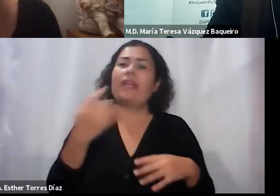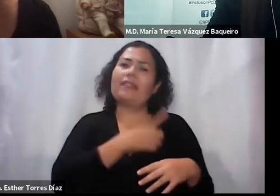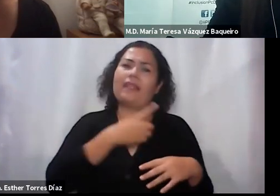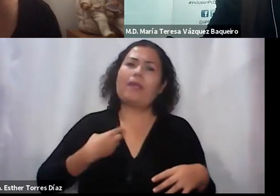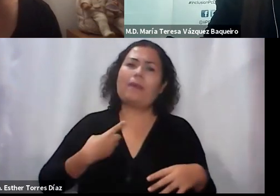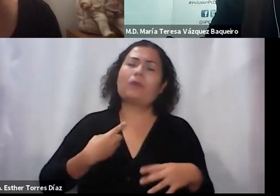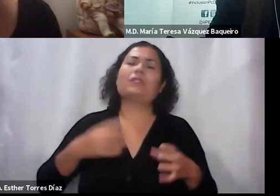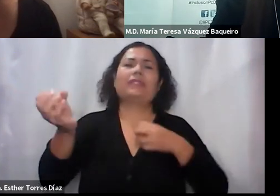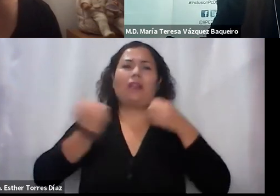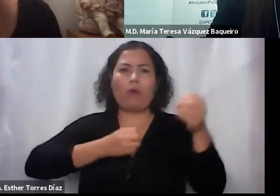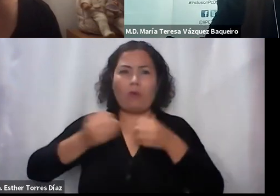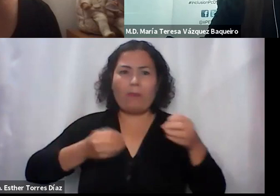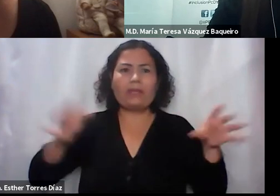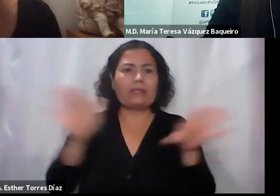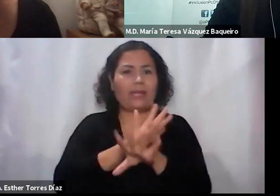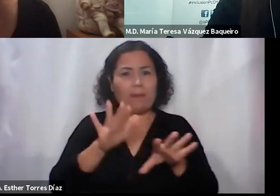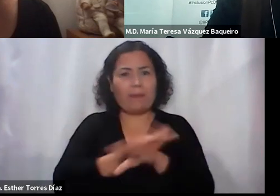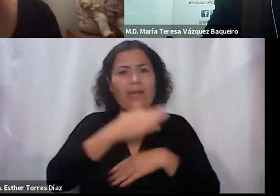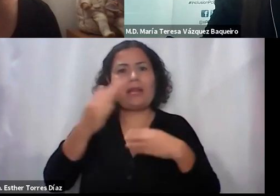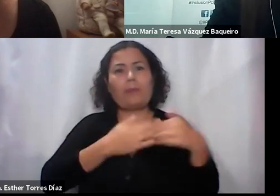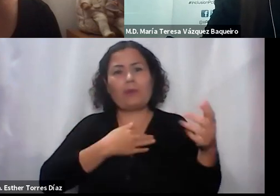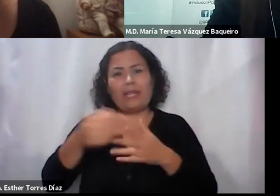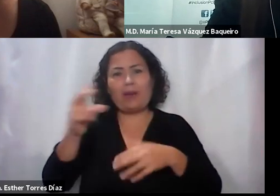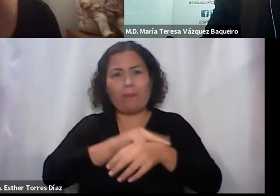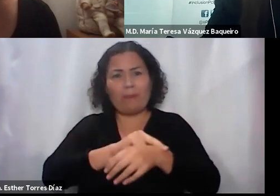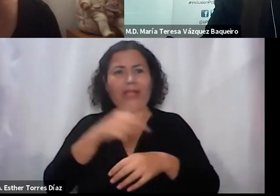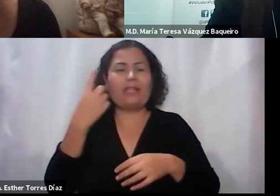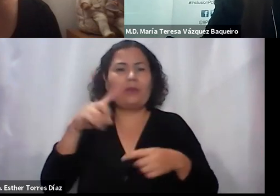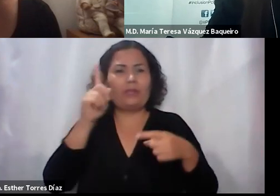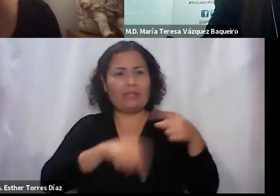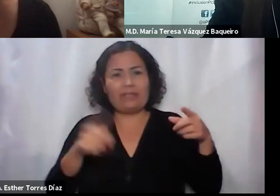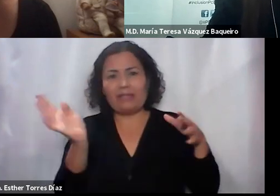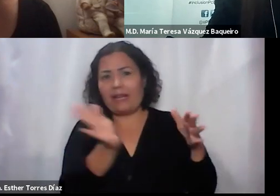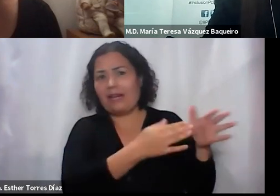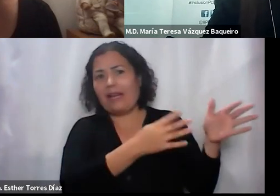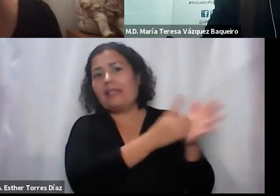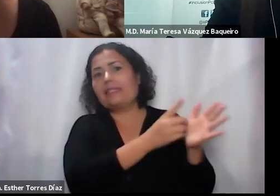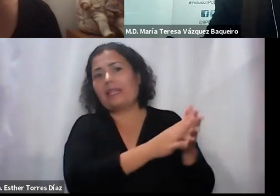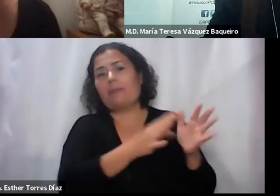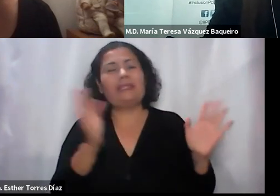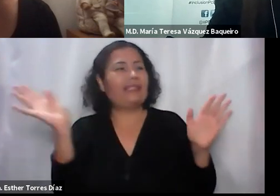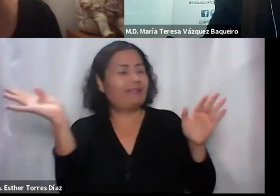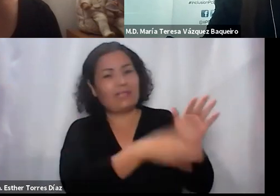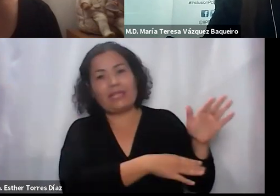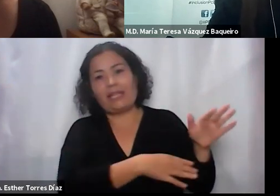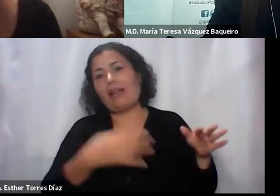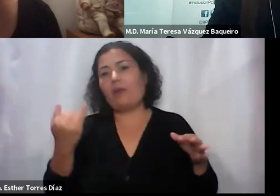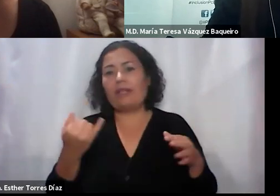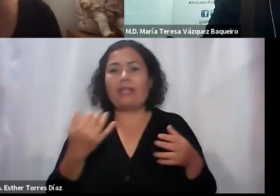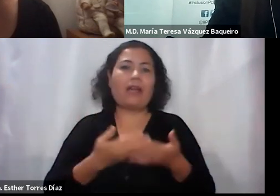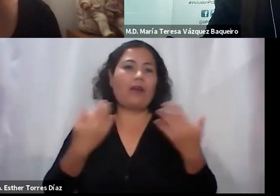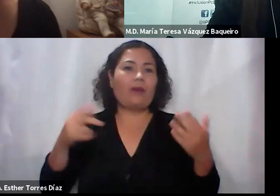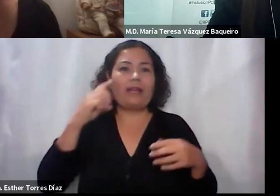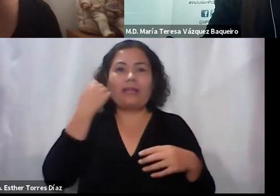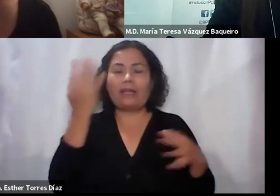el modelo médico asistencial y de prescindencia que durante tantos años pues causó la discriminación y la exclusión de las personas con